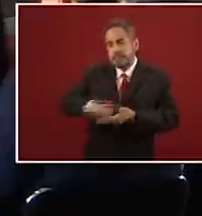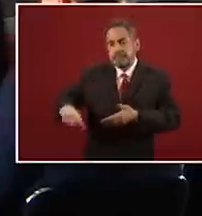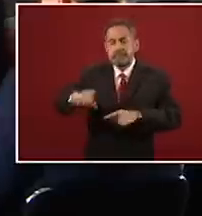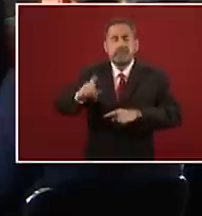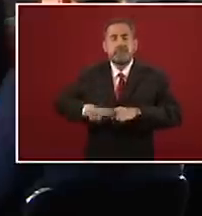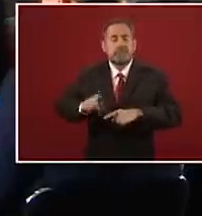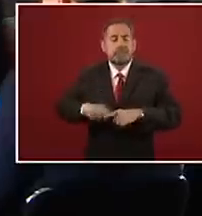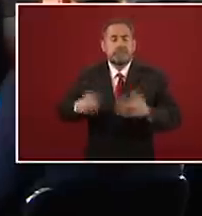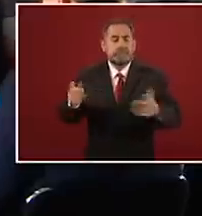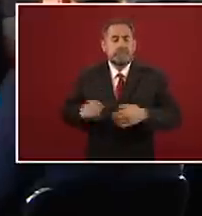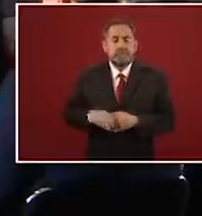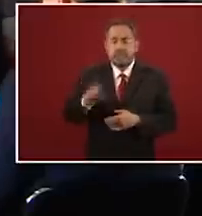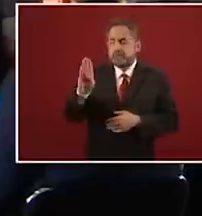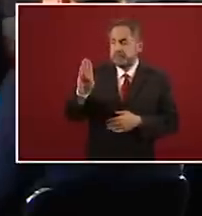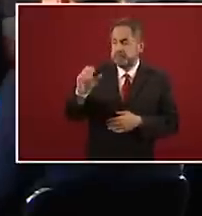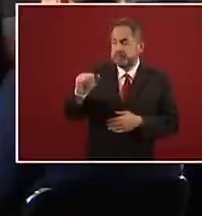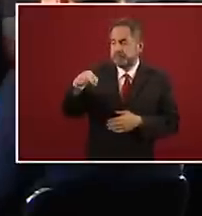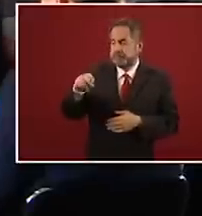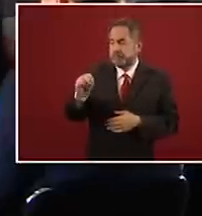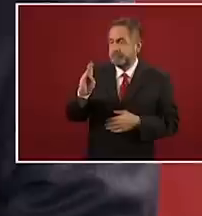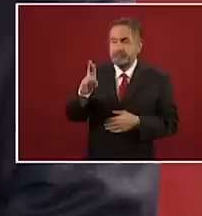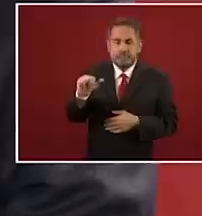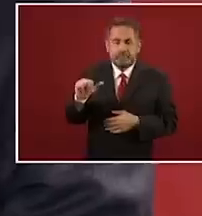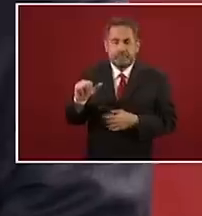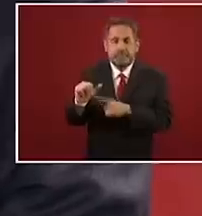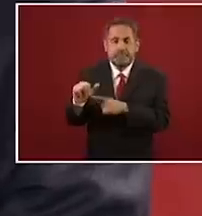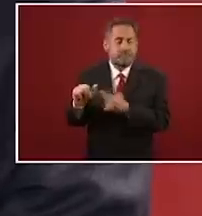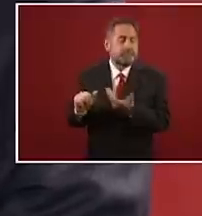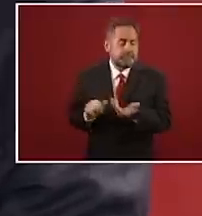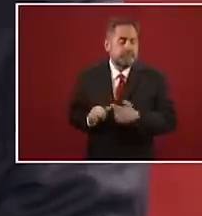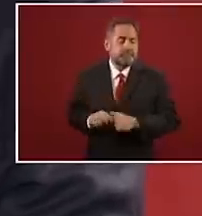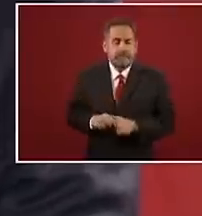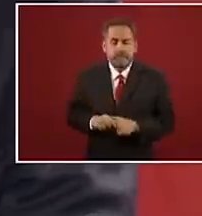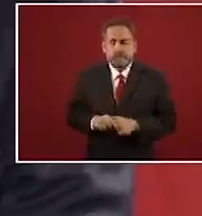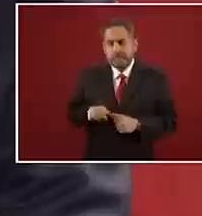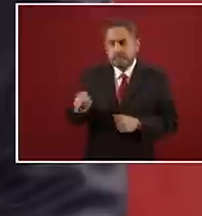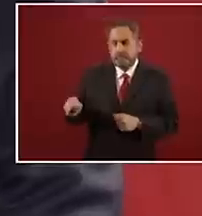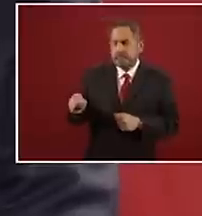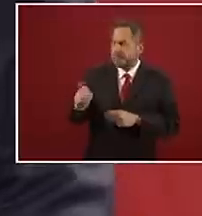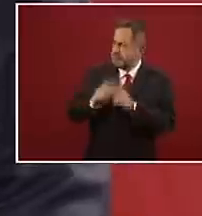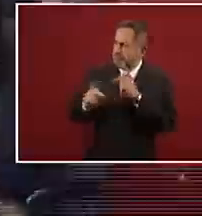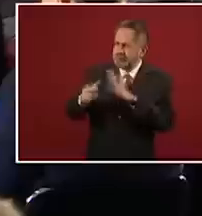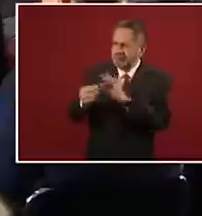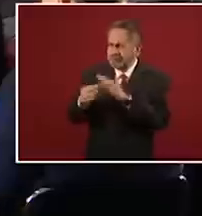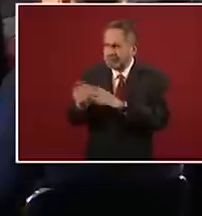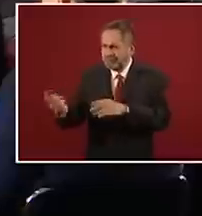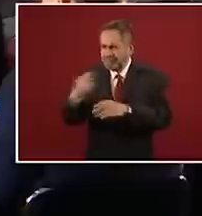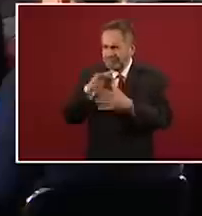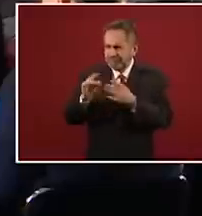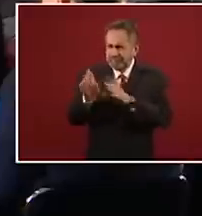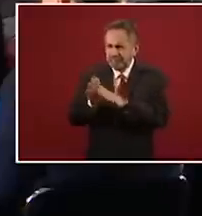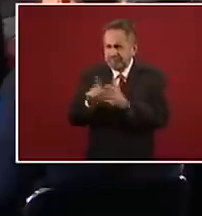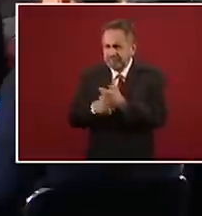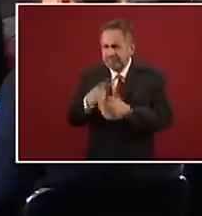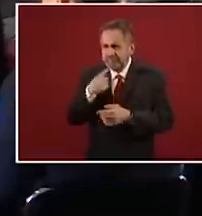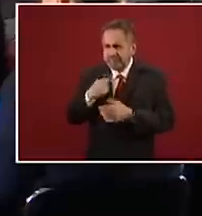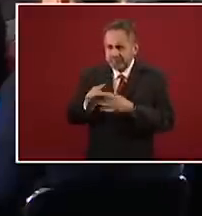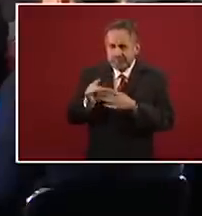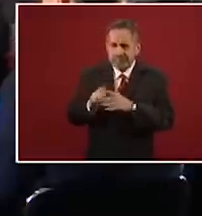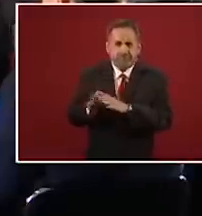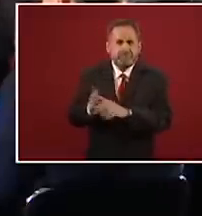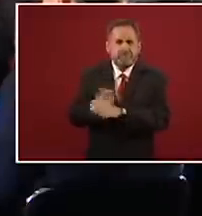de Banobra, fue un crédito. A ver, Jorge, ¿por qué no nos explicas eso, de favor?